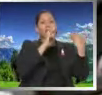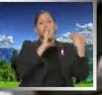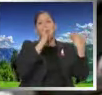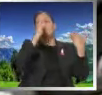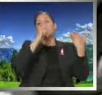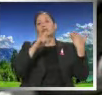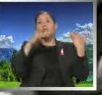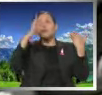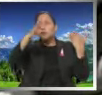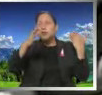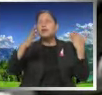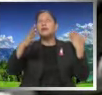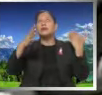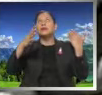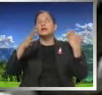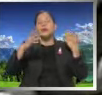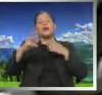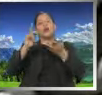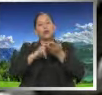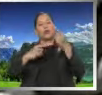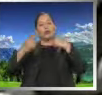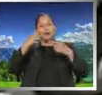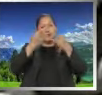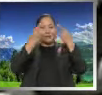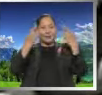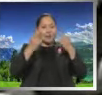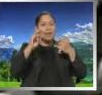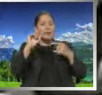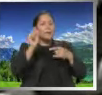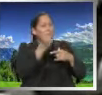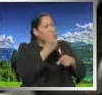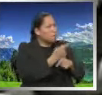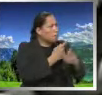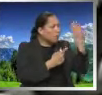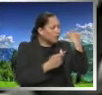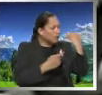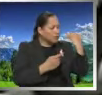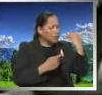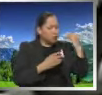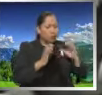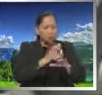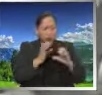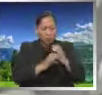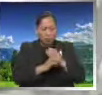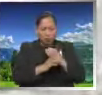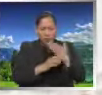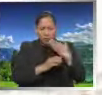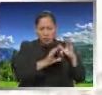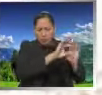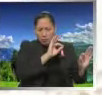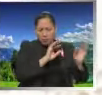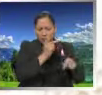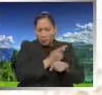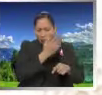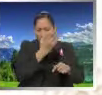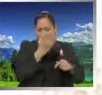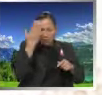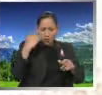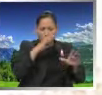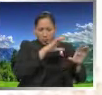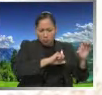Entonces es revertir la historia y voltear hacia el pasado y decir, bueno, hay cosas muy recuperables del pasado y en eso